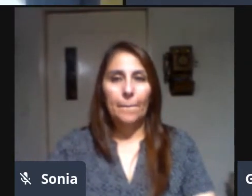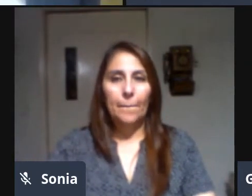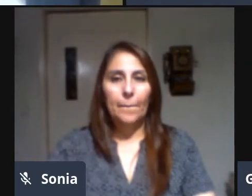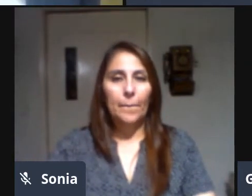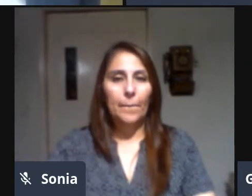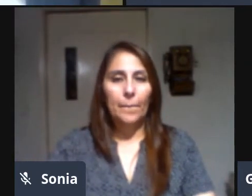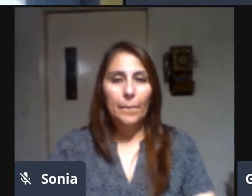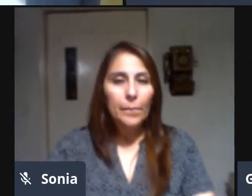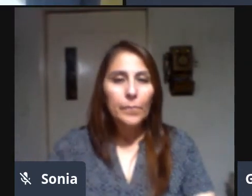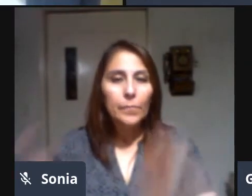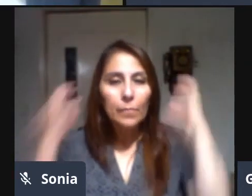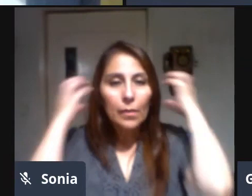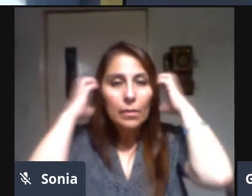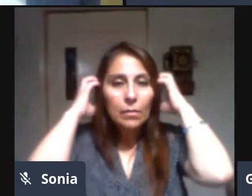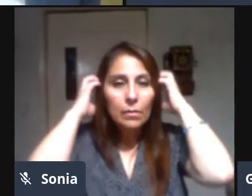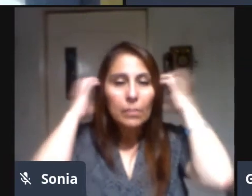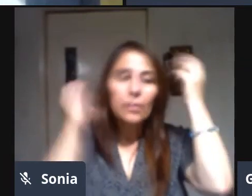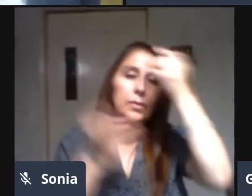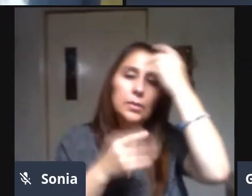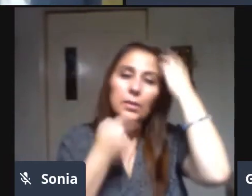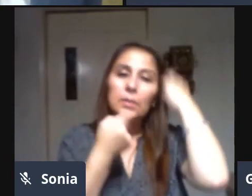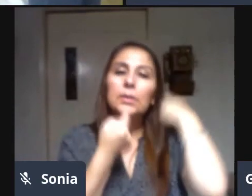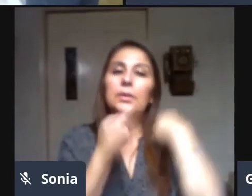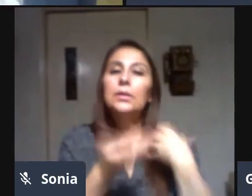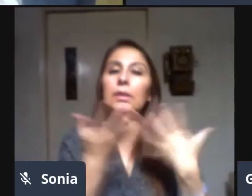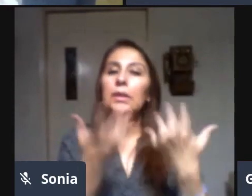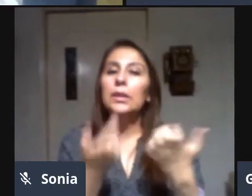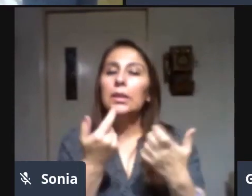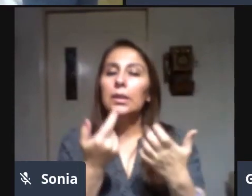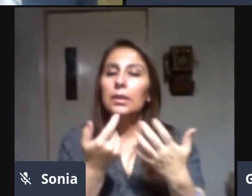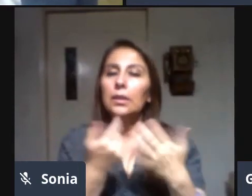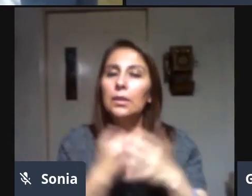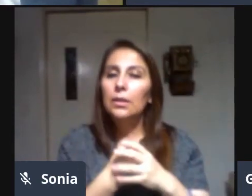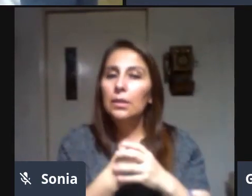y qué pena yo quisiera de pronto también hacer alguna